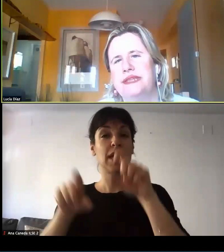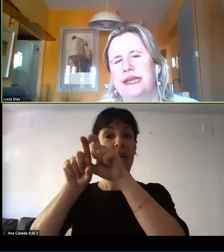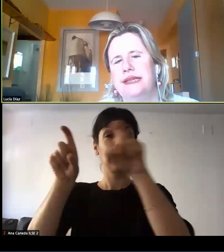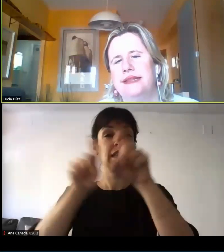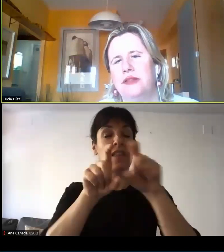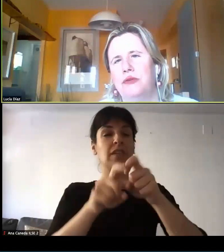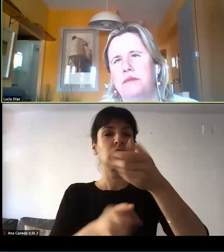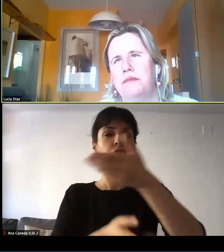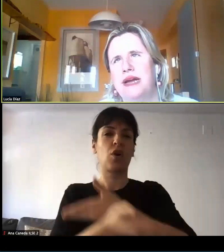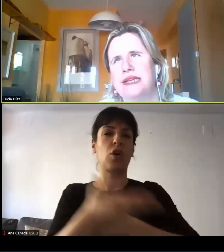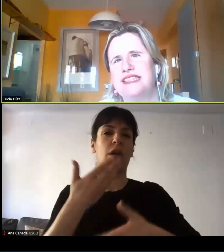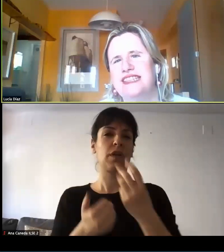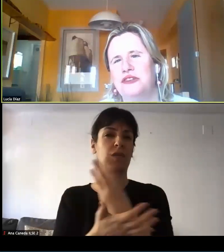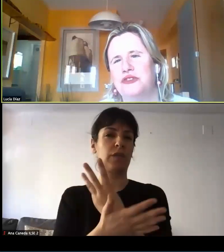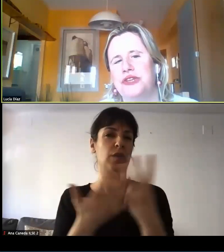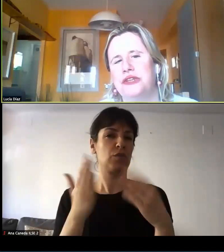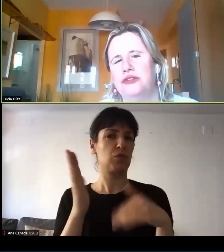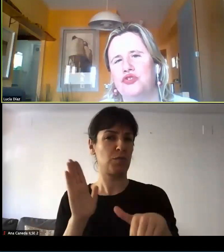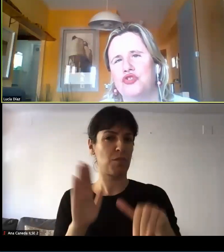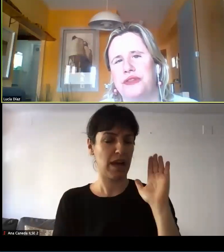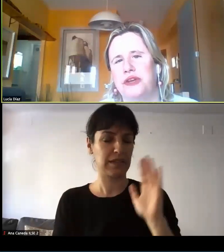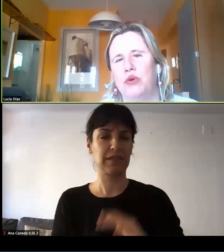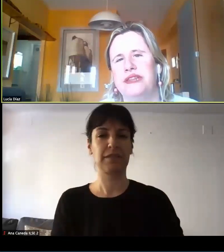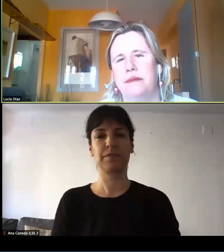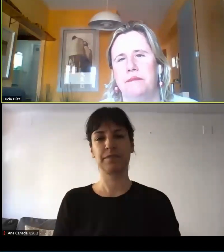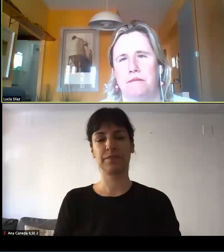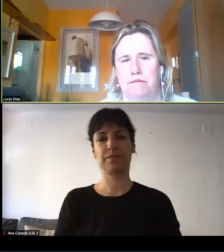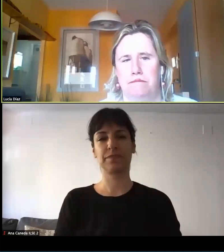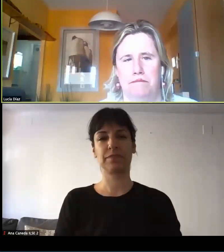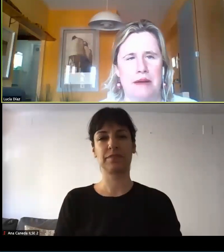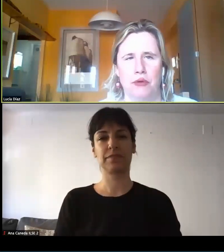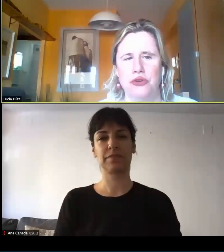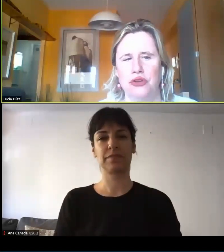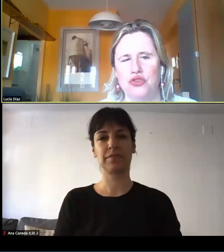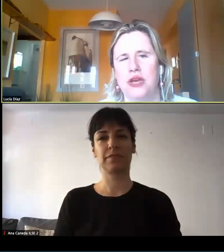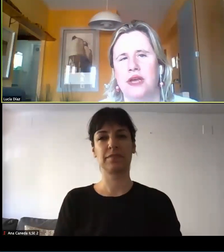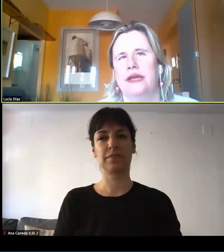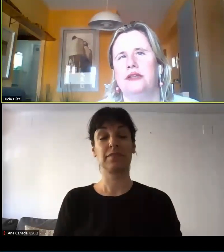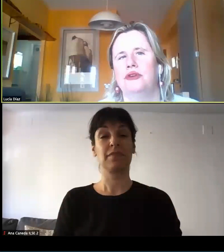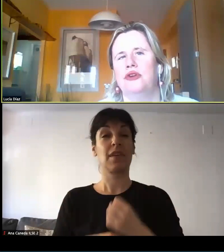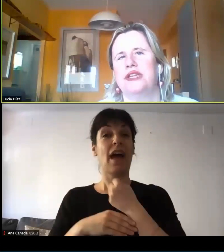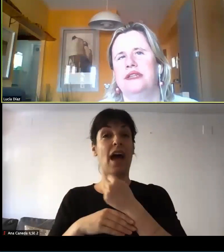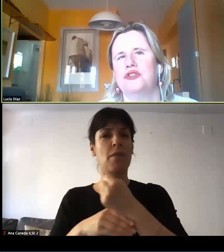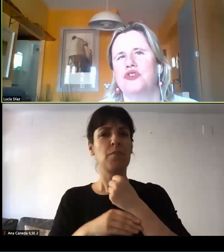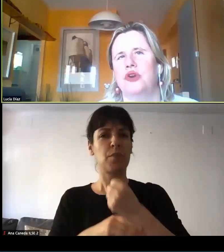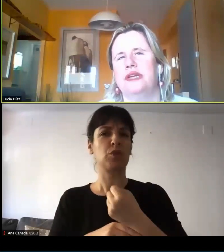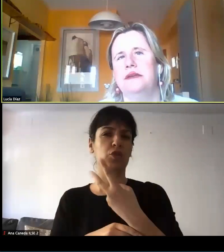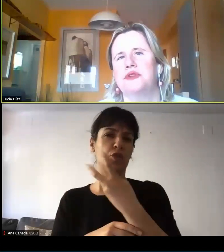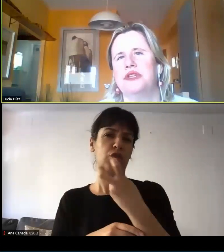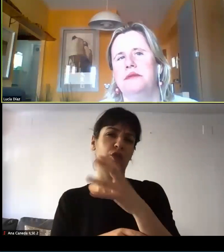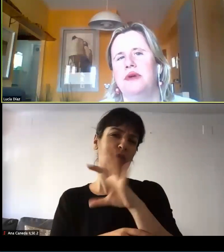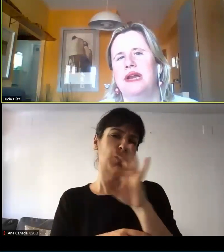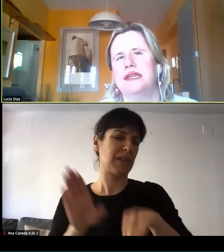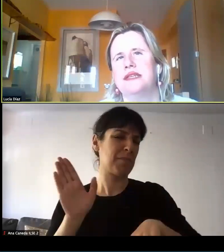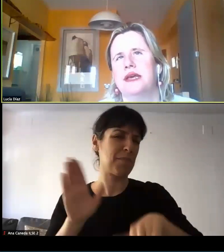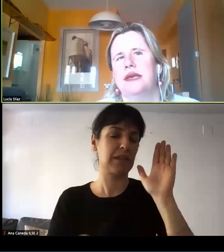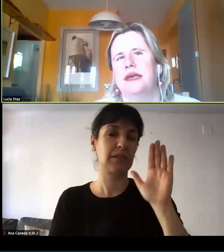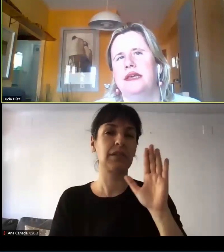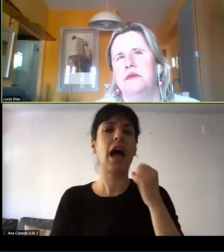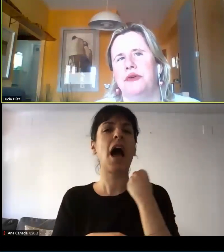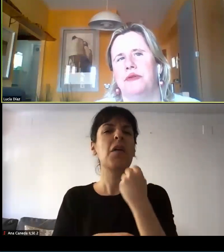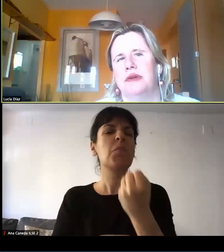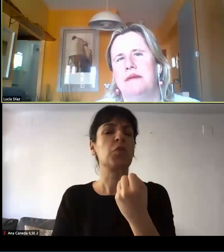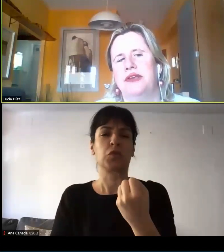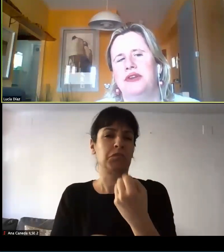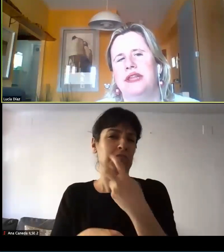hemos materializado más de 250 apoyos, en todos los sentidos, colectivos, individuales.